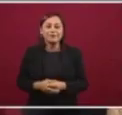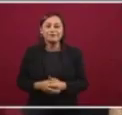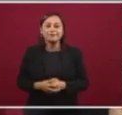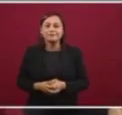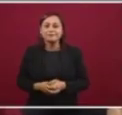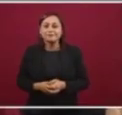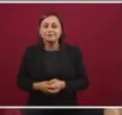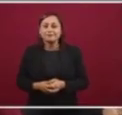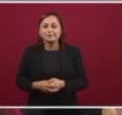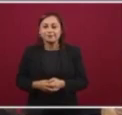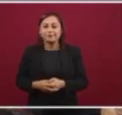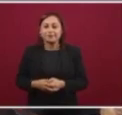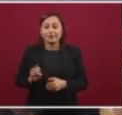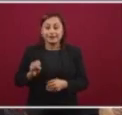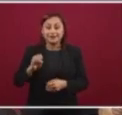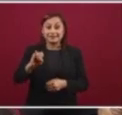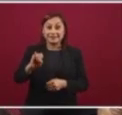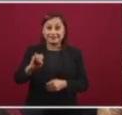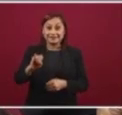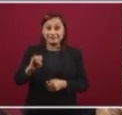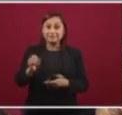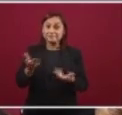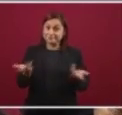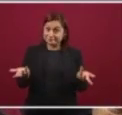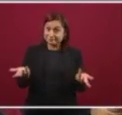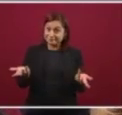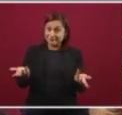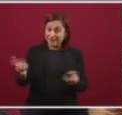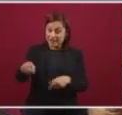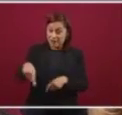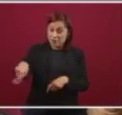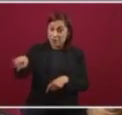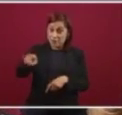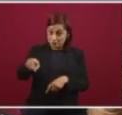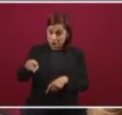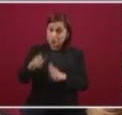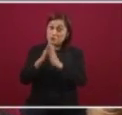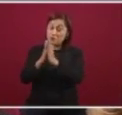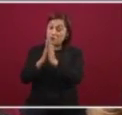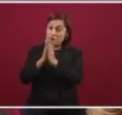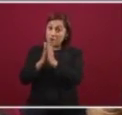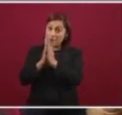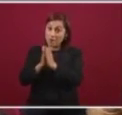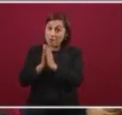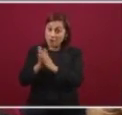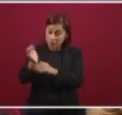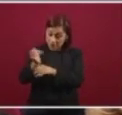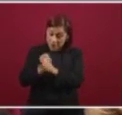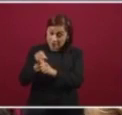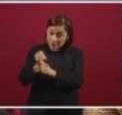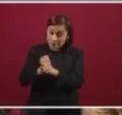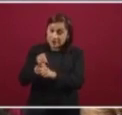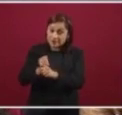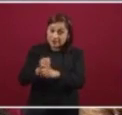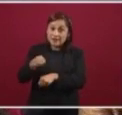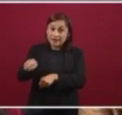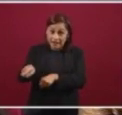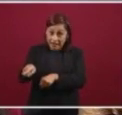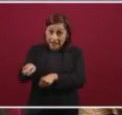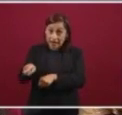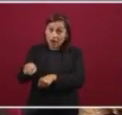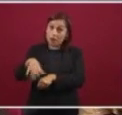Sí, ahí deberían de decirnos. Yo creo que ahí deben de haber existir los